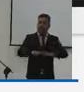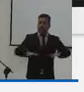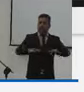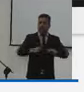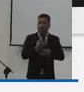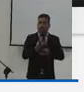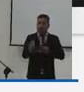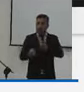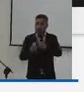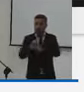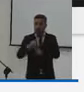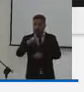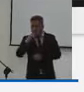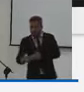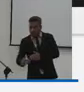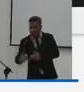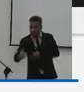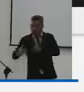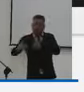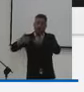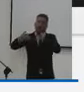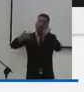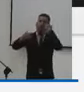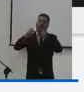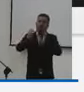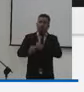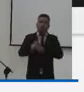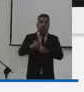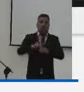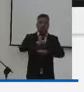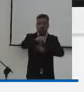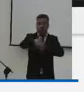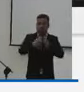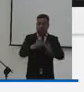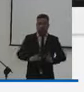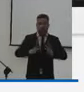de edad pero además que sea todo el ciclo de vida